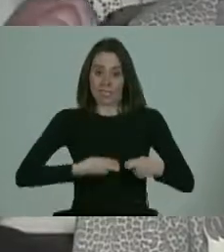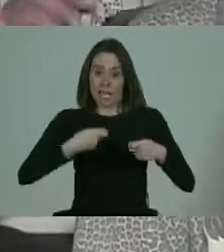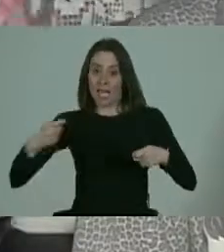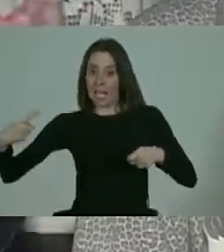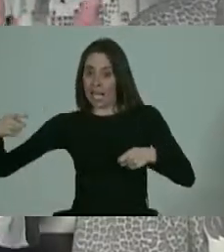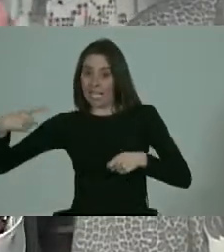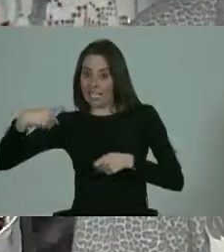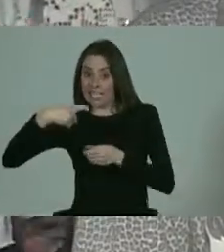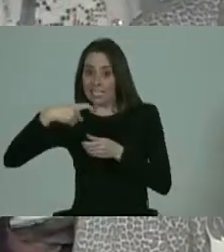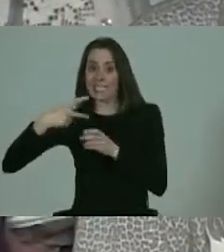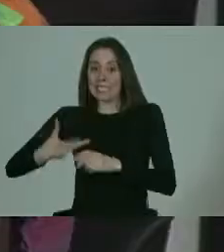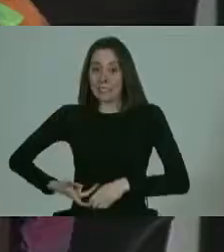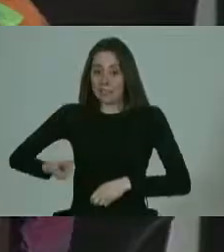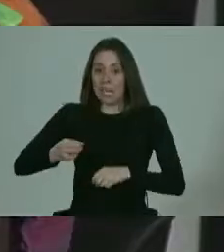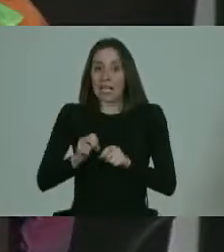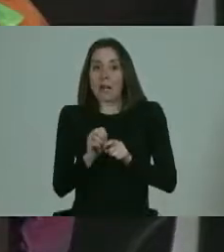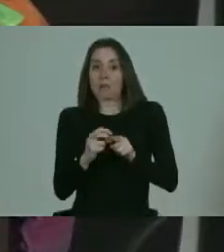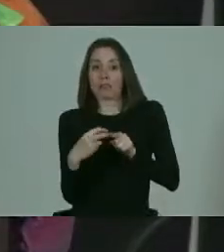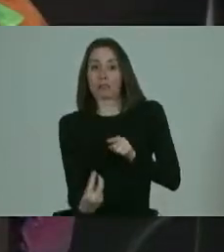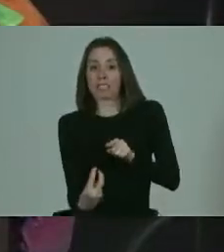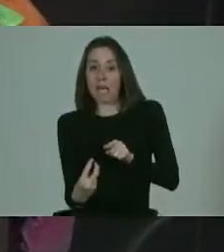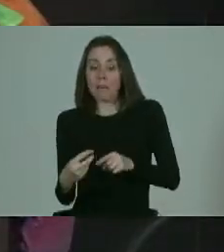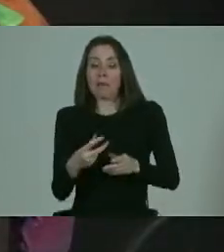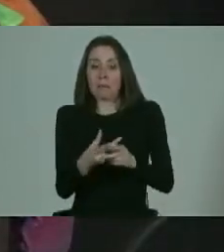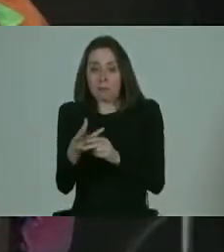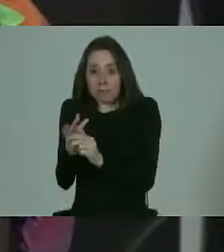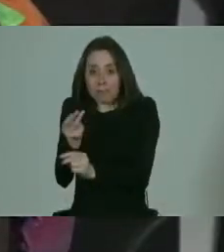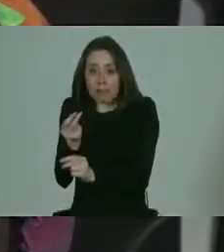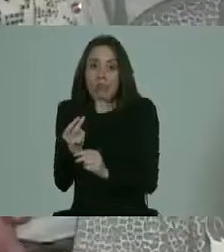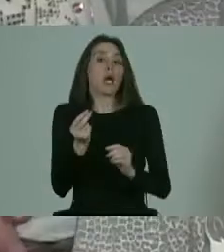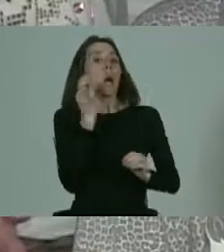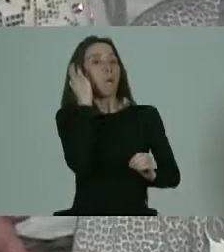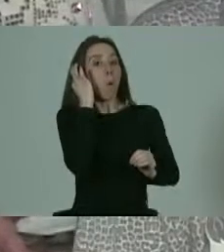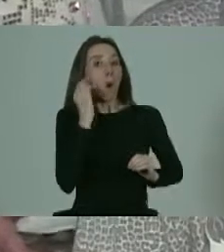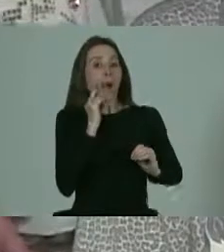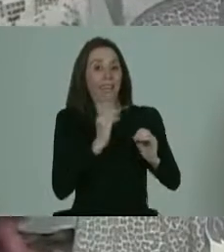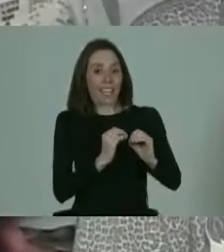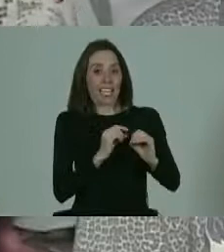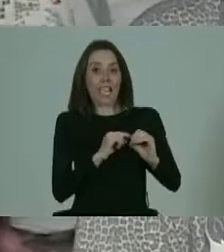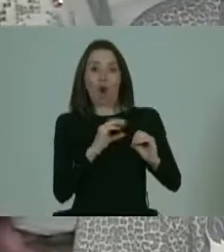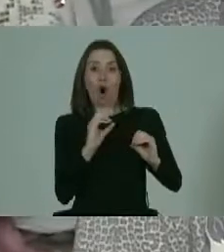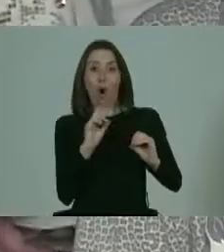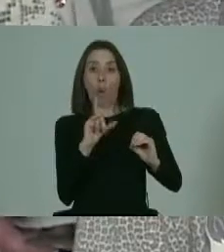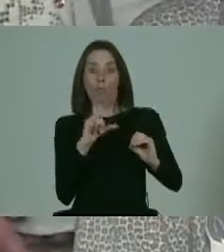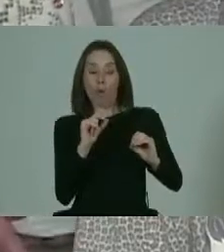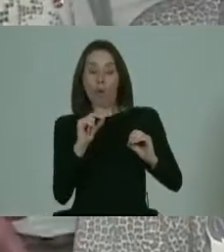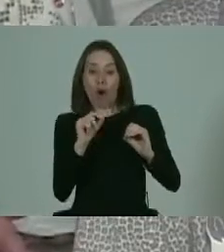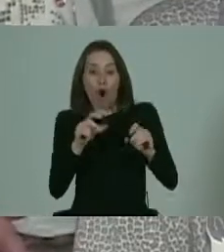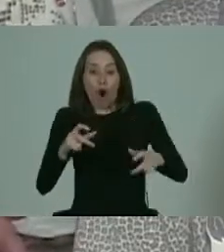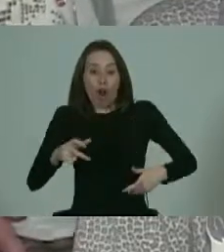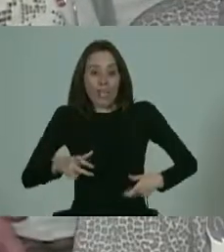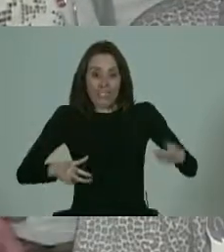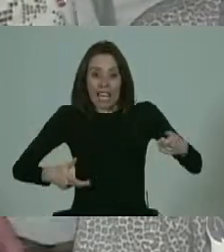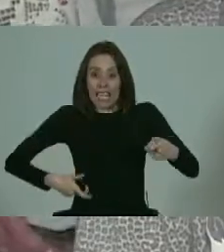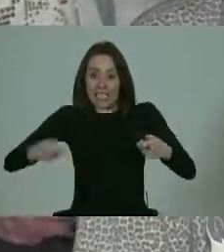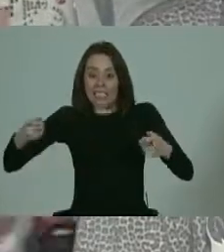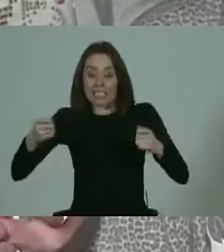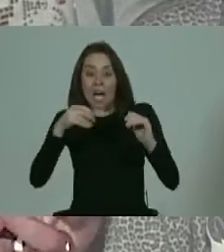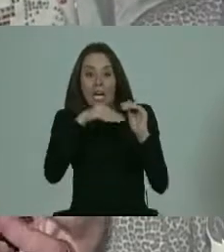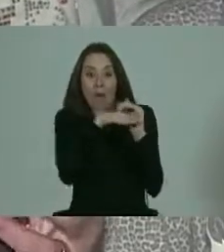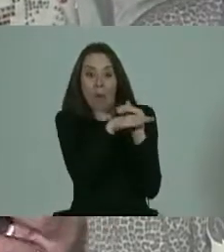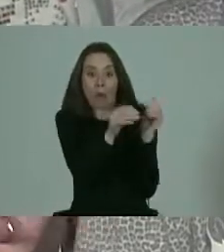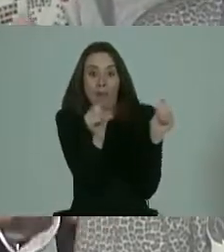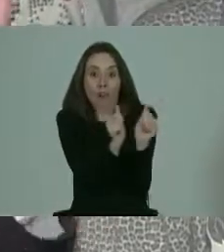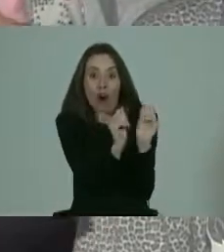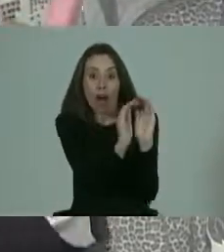espermatozoides e m sacar óvulo en la mujer y poder preservarlo en el tiempo para que la persona pueda